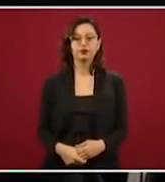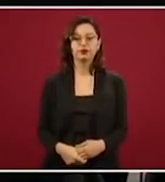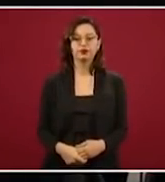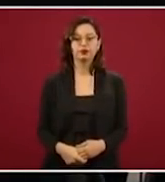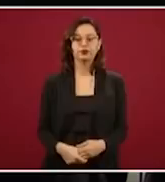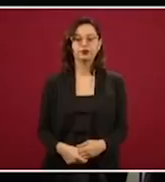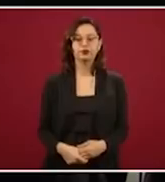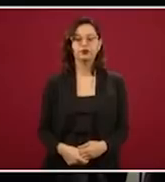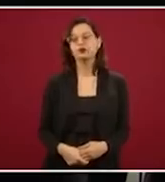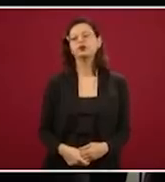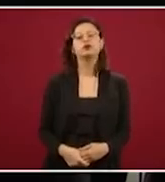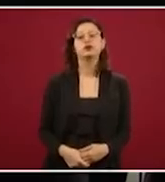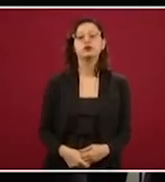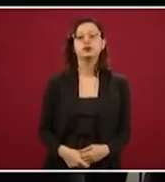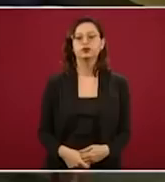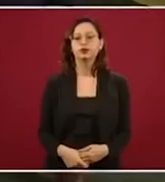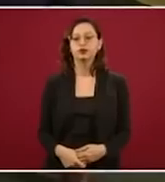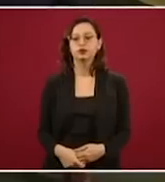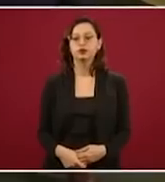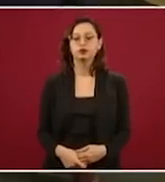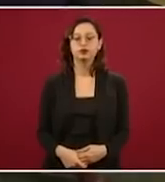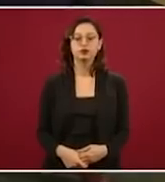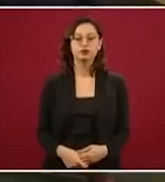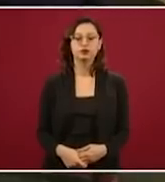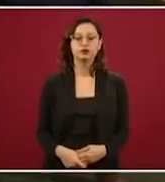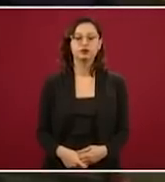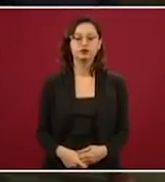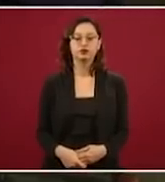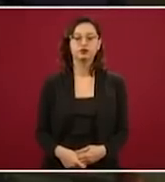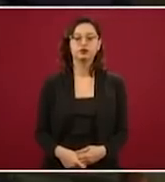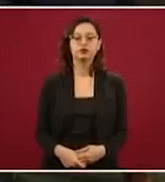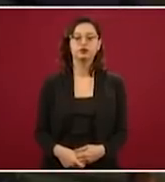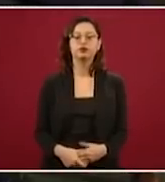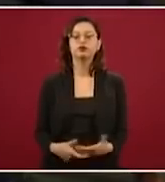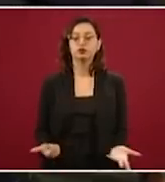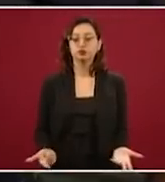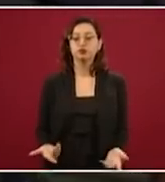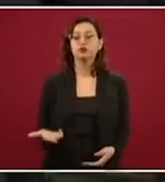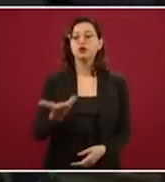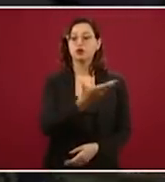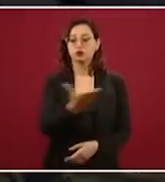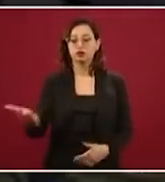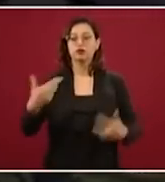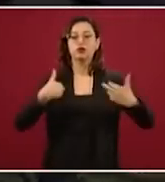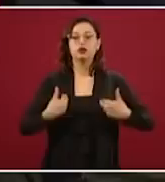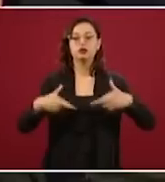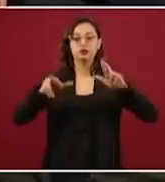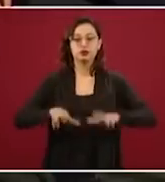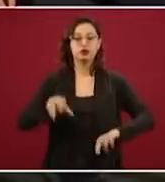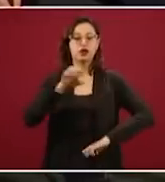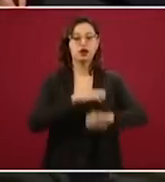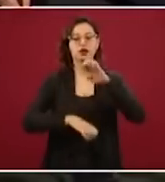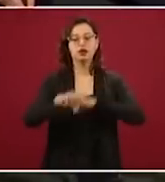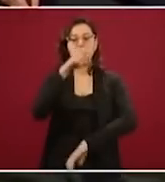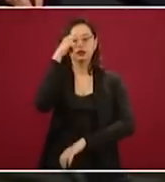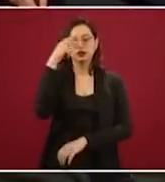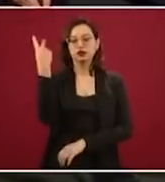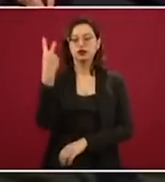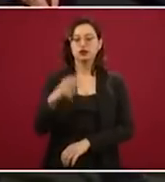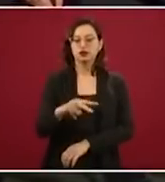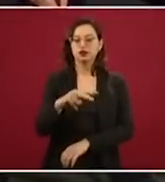en presencia de los representantes de los empresarios de México, se va